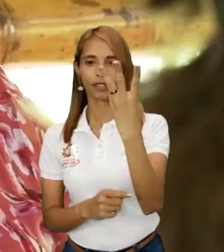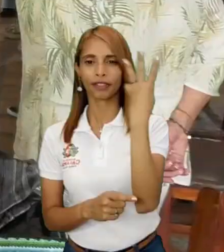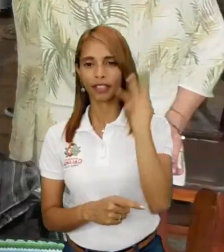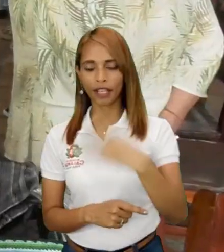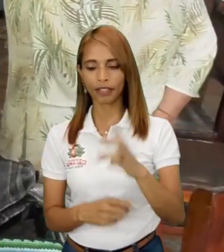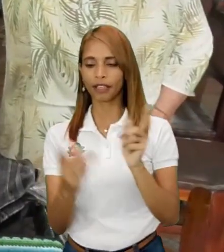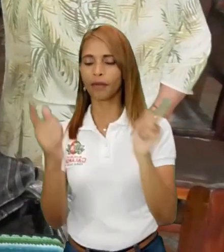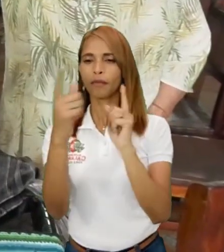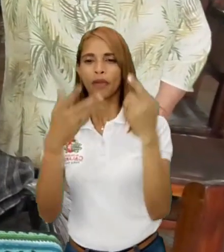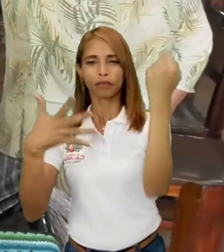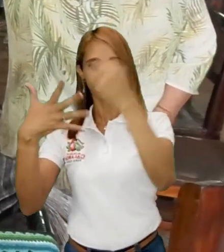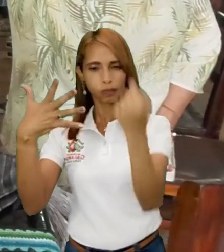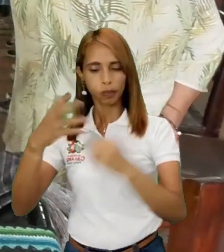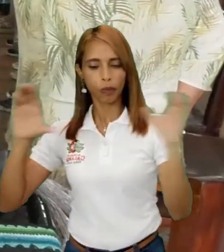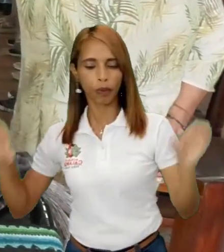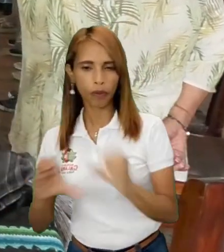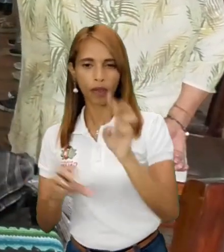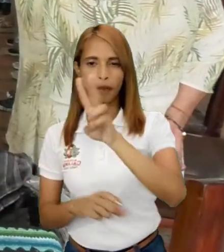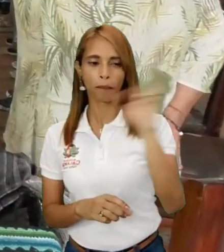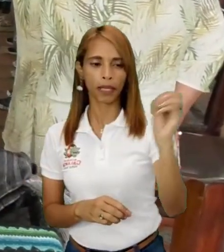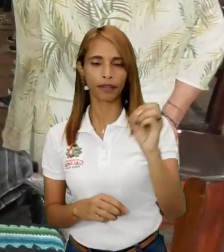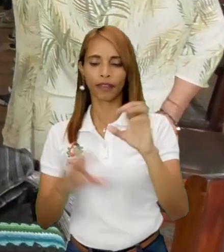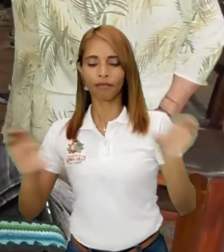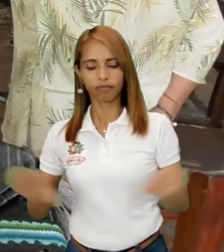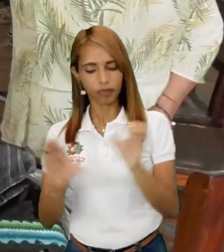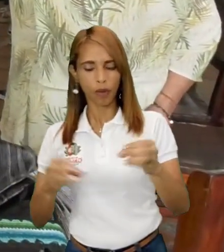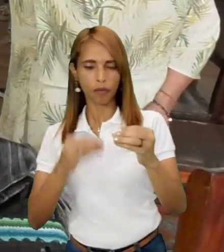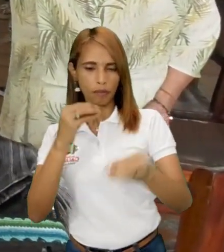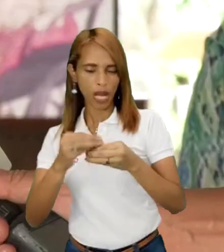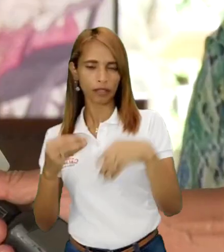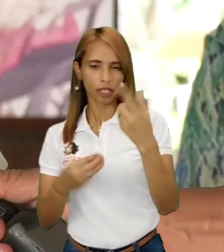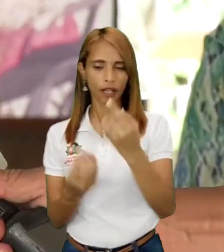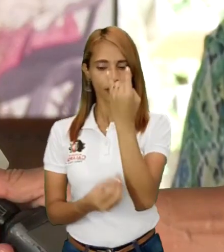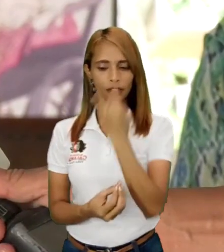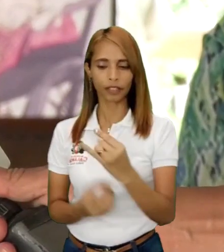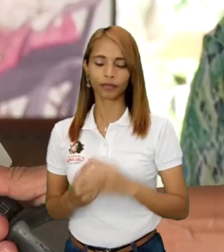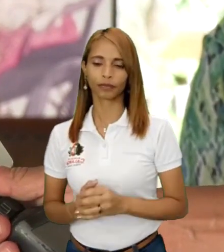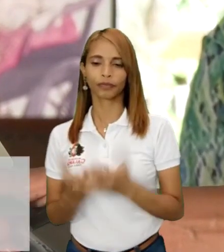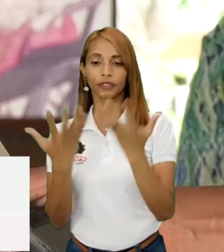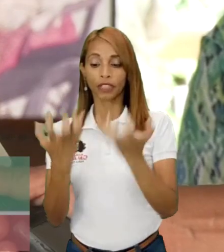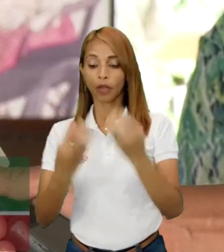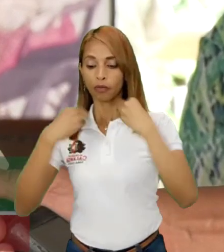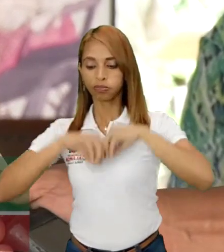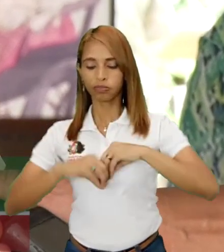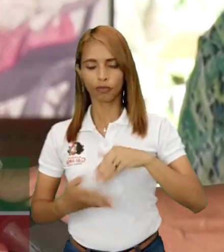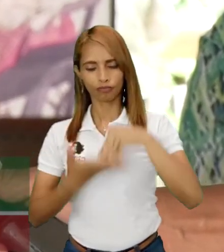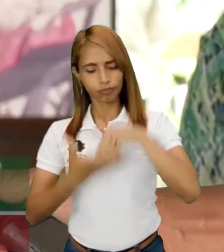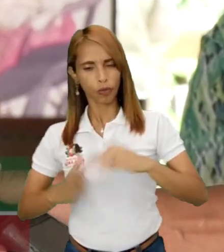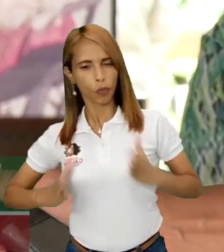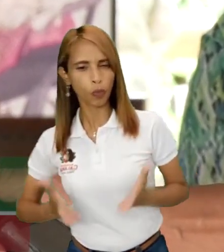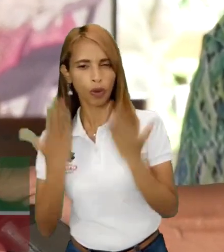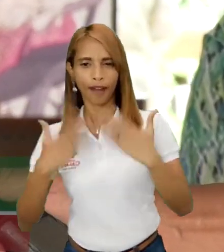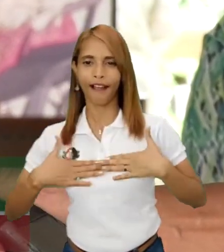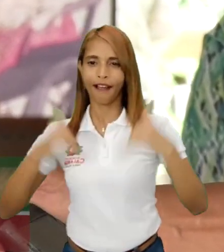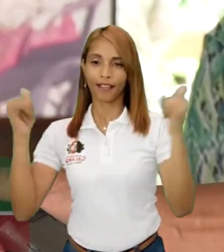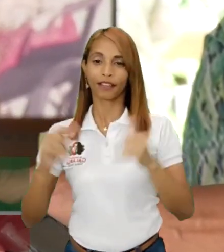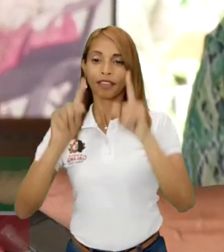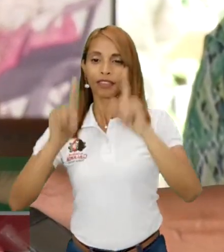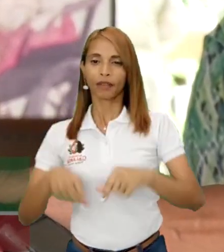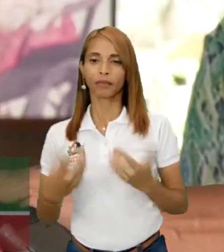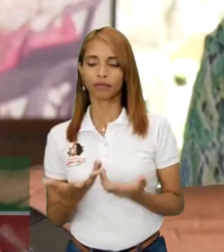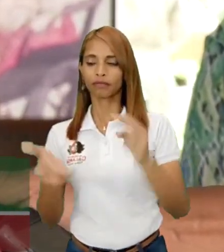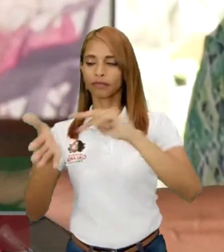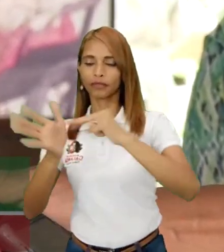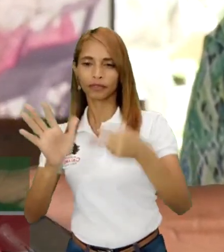tiene TR días y no menos de 20 sesiones de especial interés eh fortalecernos En nuestro espíritu en nuestro